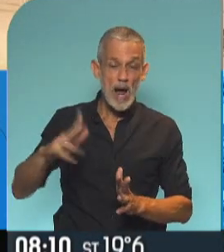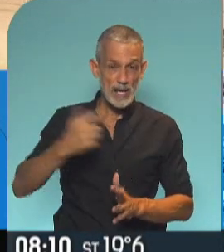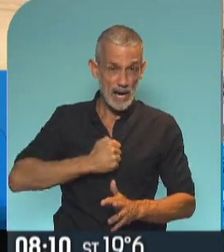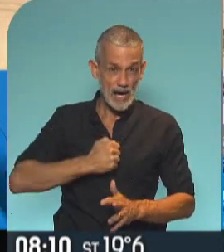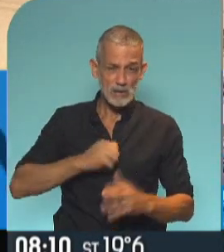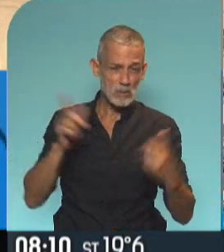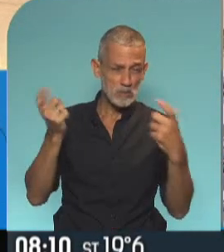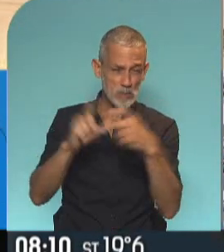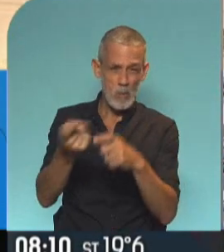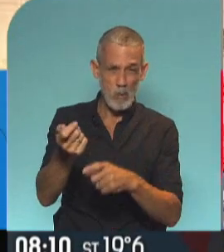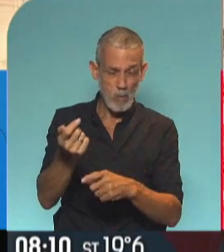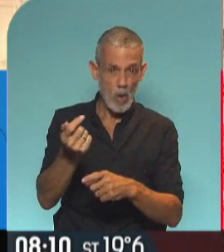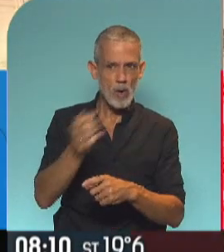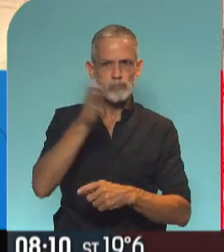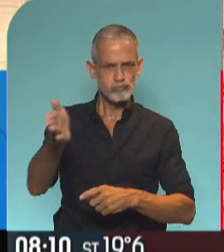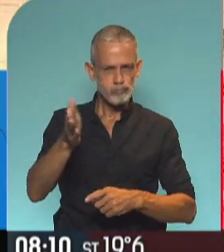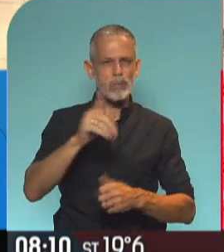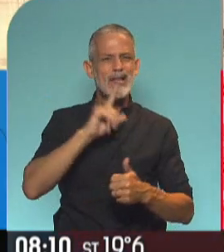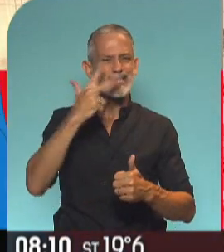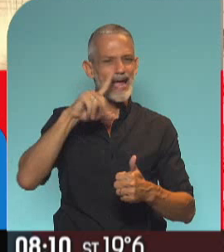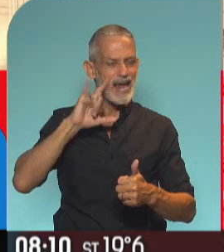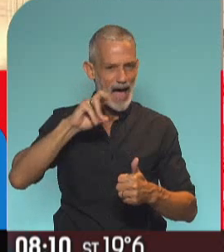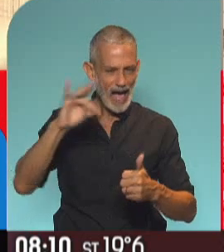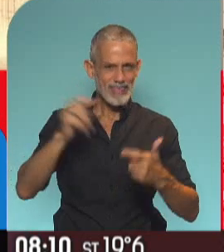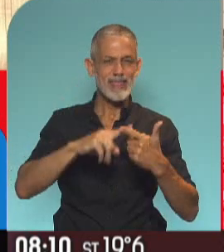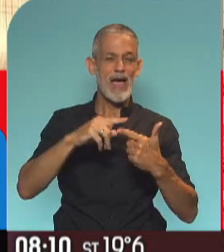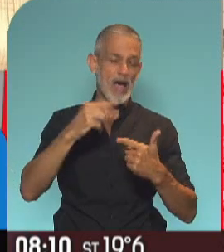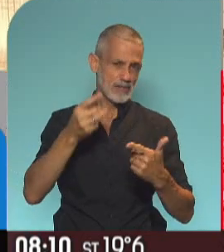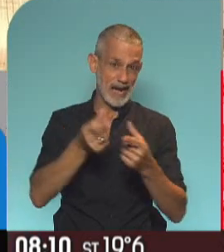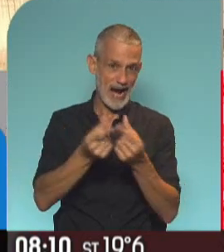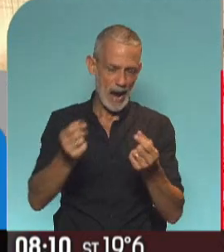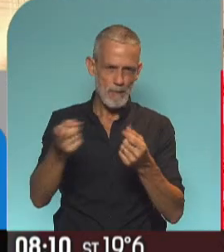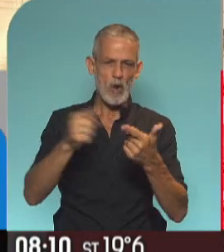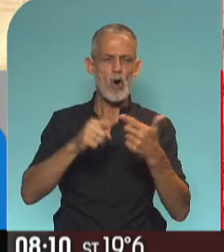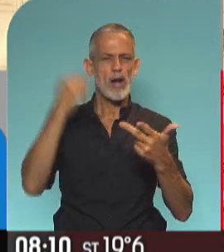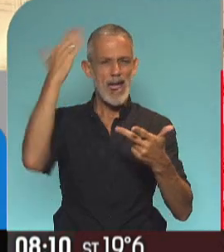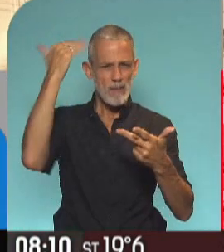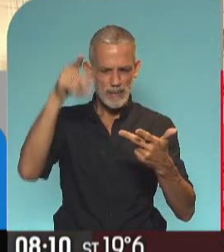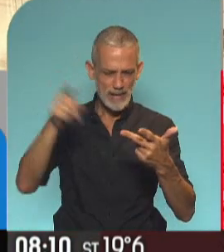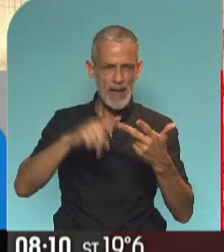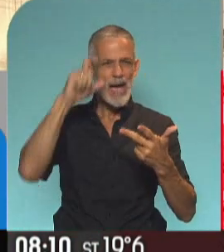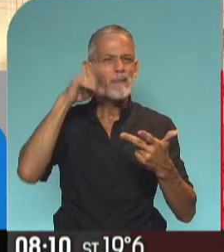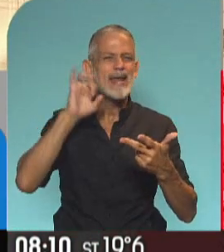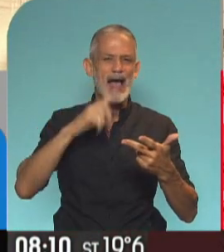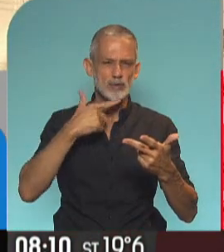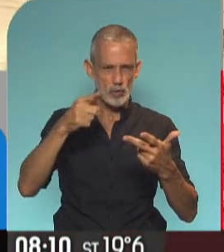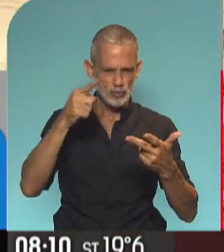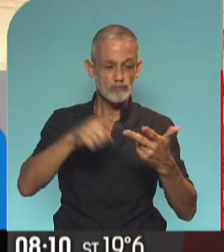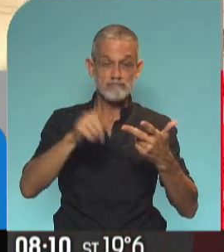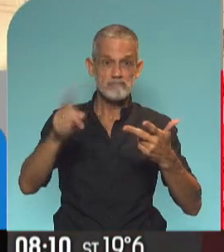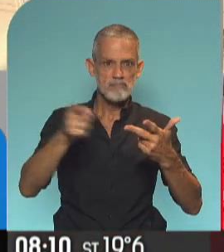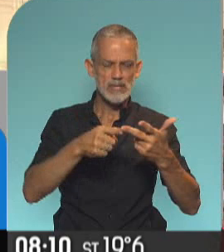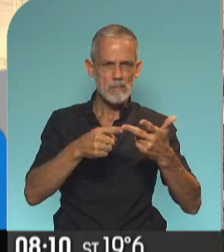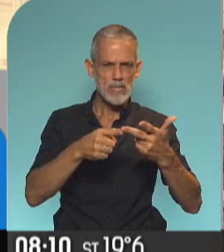es minoritario. Por eso estuvo en Tailandia, estuvo en el Japón, Emiratos Árabes Unidos, donde tuvo también